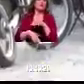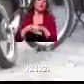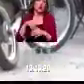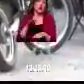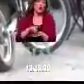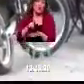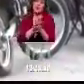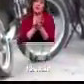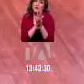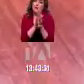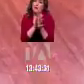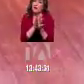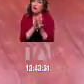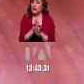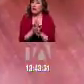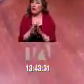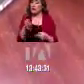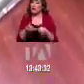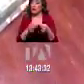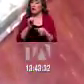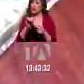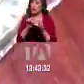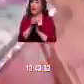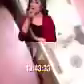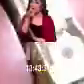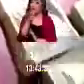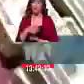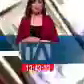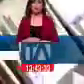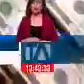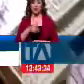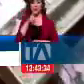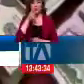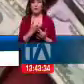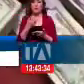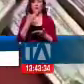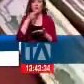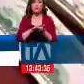Noé Salcedo en el caso por lavado de activos. Fiscalía espera el dictamen por